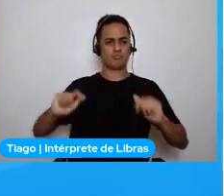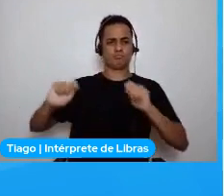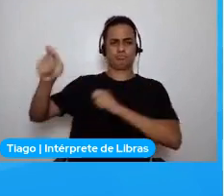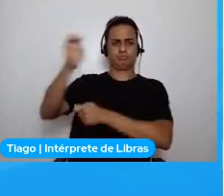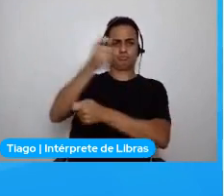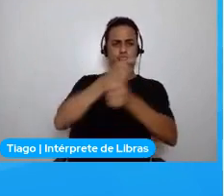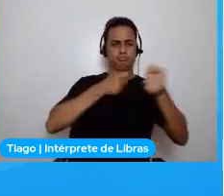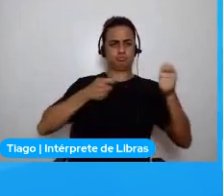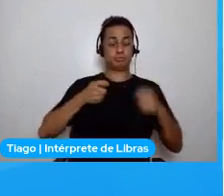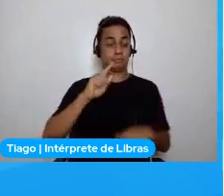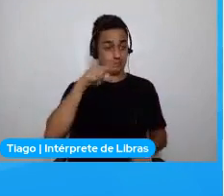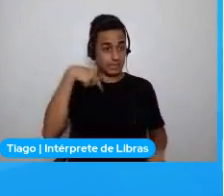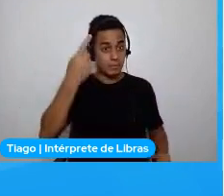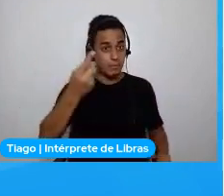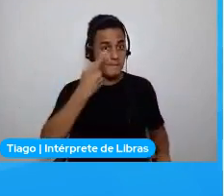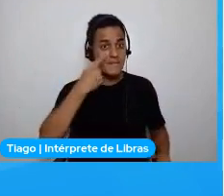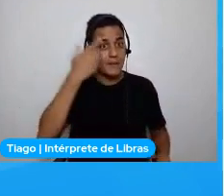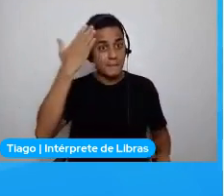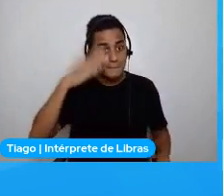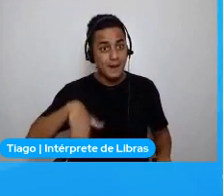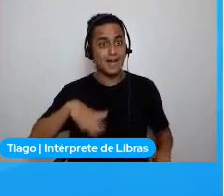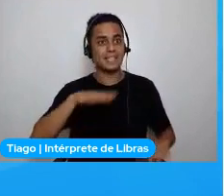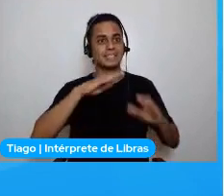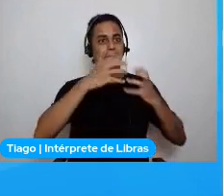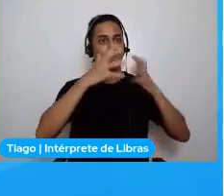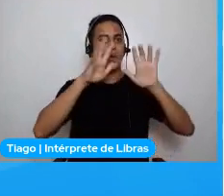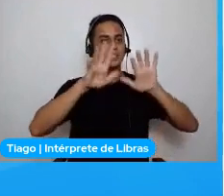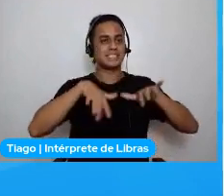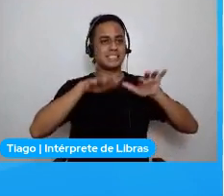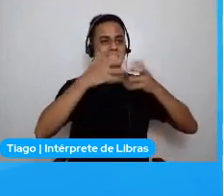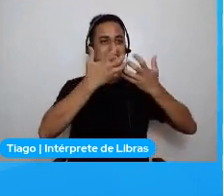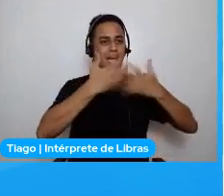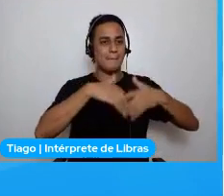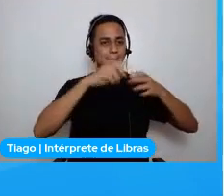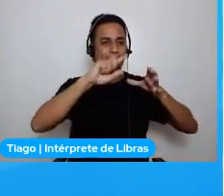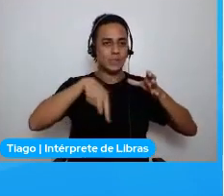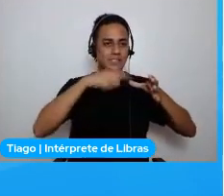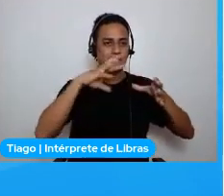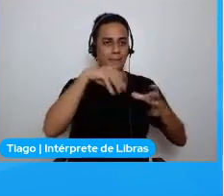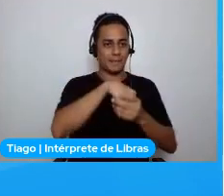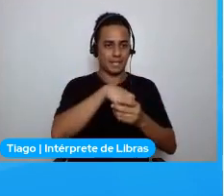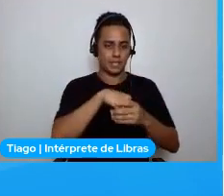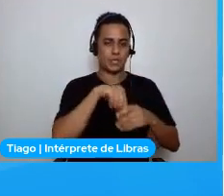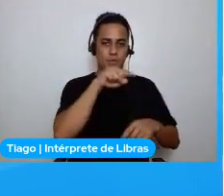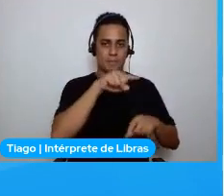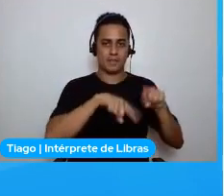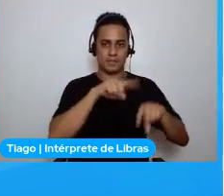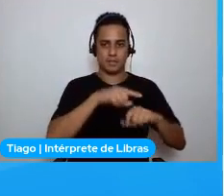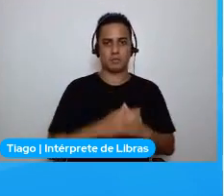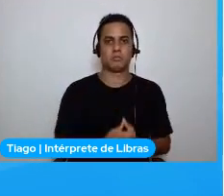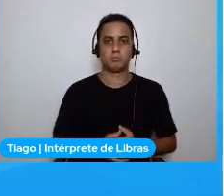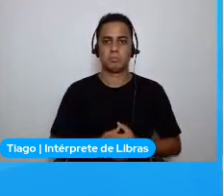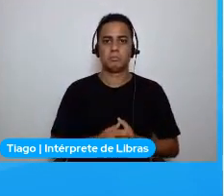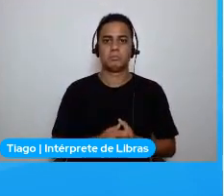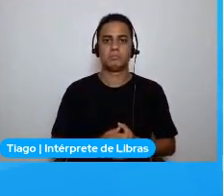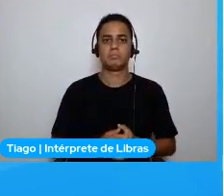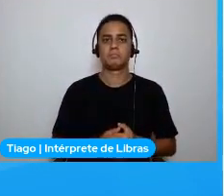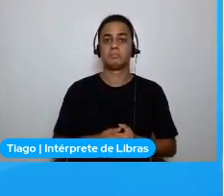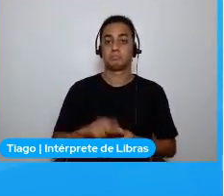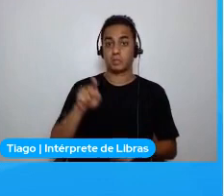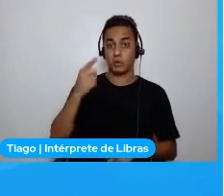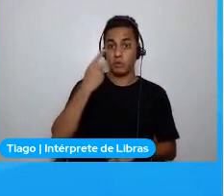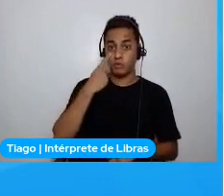un análisis con procesamiento de lenguaje natural sobre el objeto contractual. Luego tengo que el proveedor